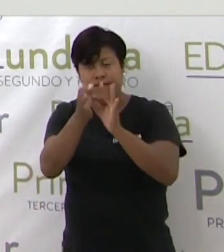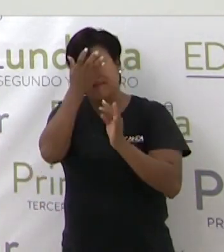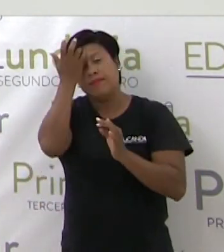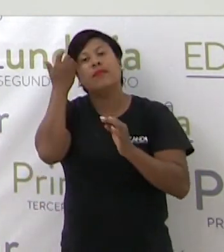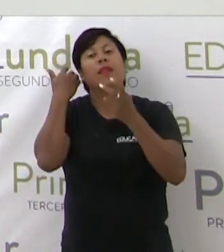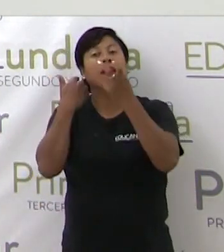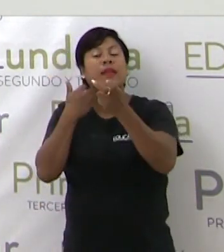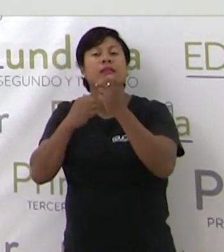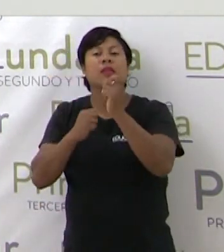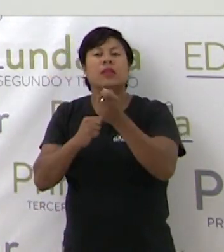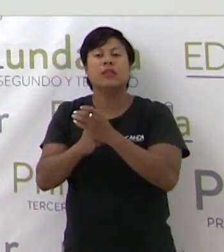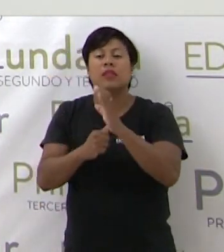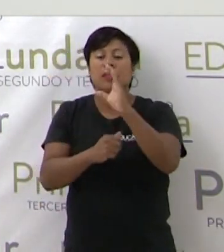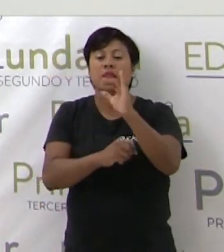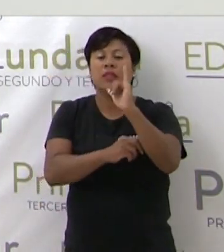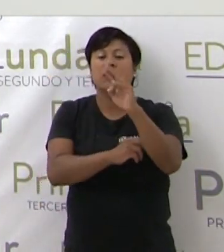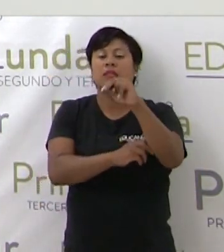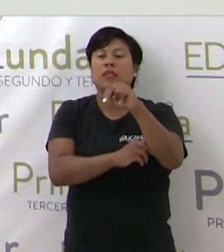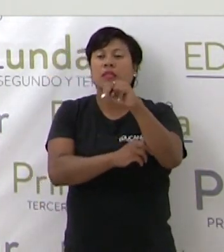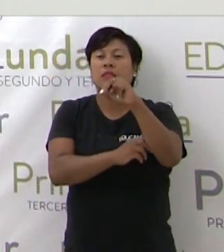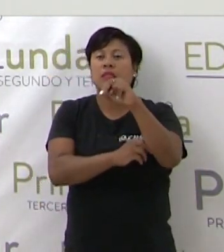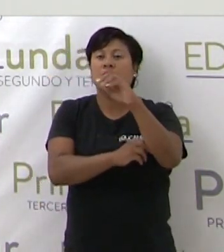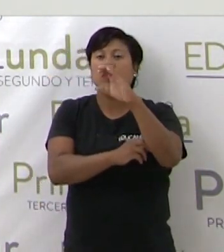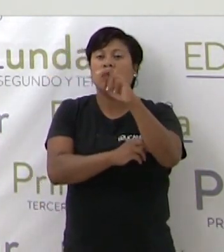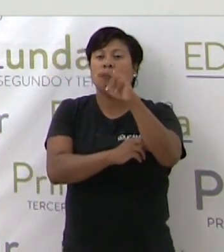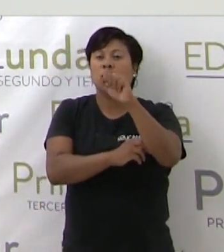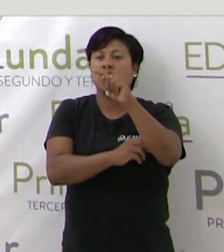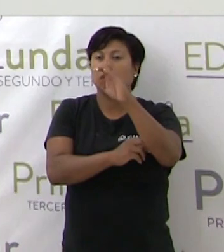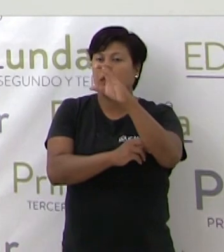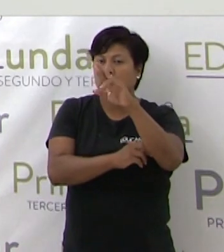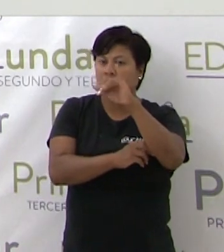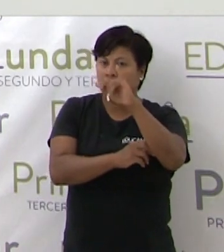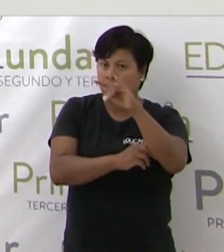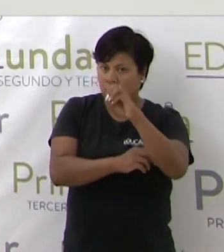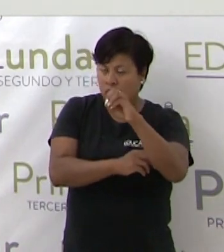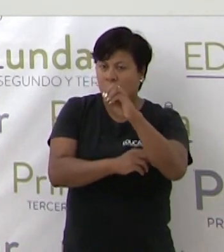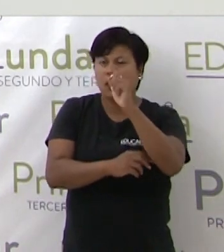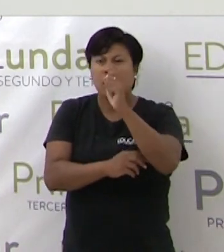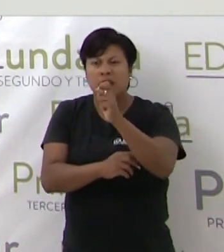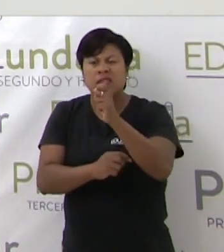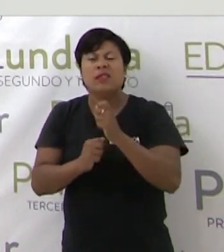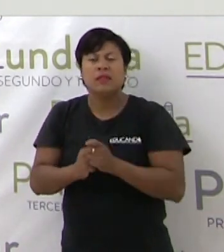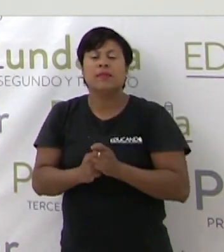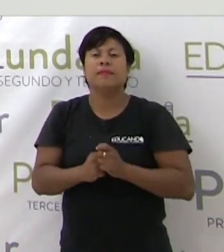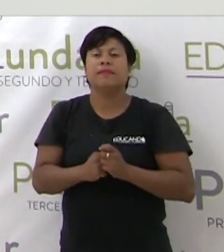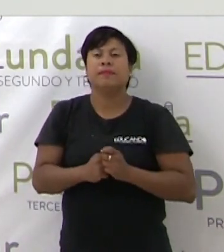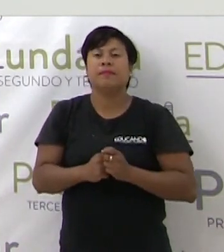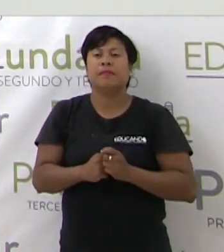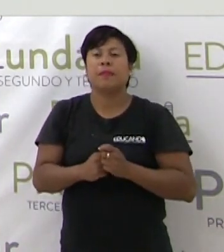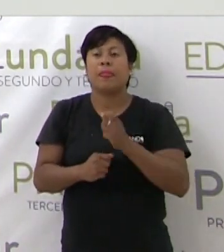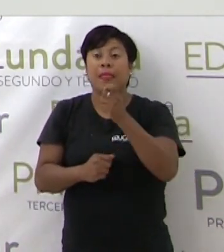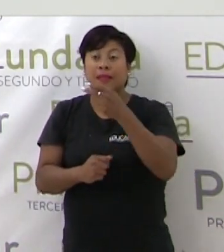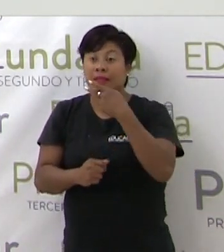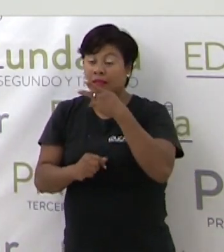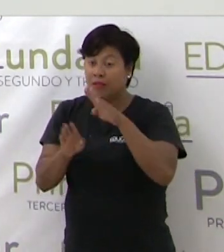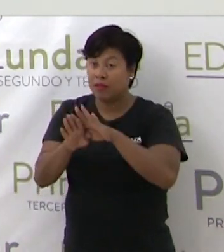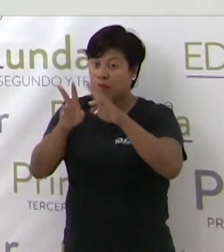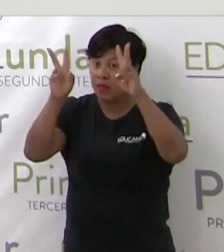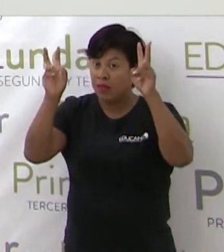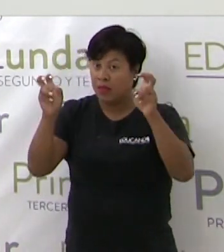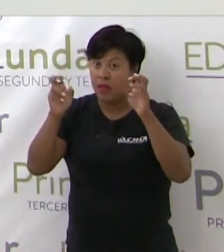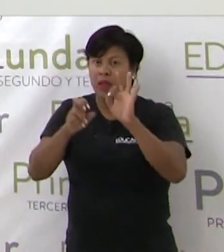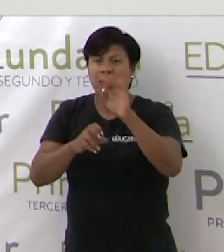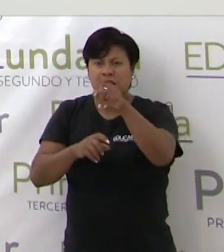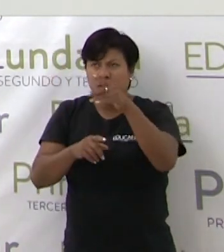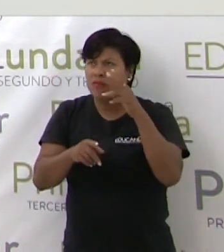este término que es circunscrito. Son figuras geométricas circunscritas, dice. Es el título. Seguramente te llamará la